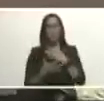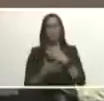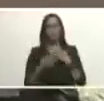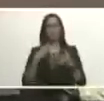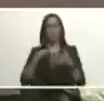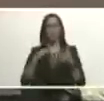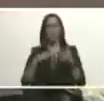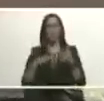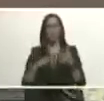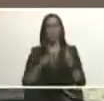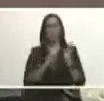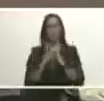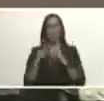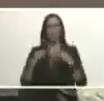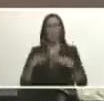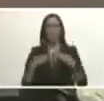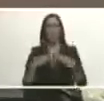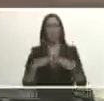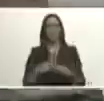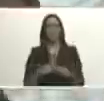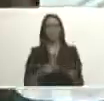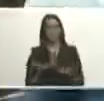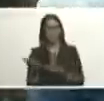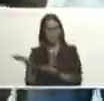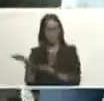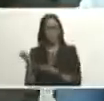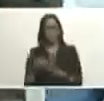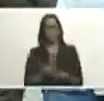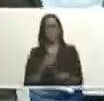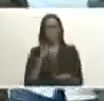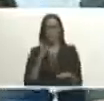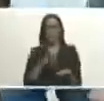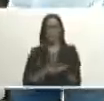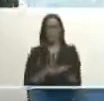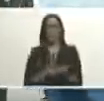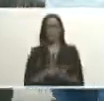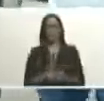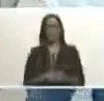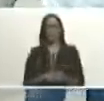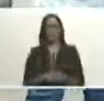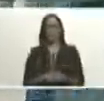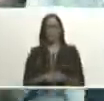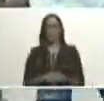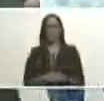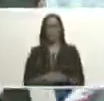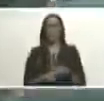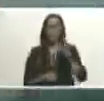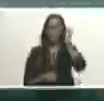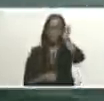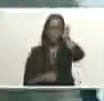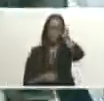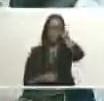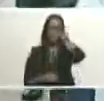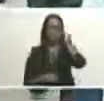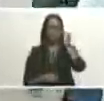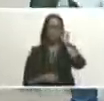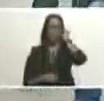materia de orden público. Muy bien, vamos a proceder pues. Adelante.